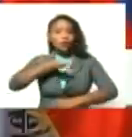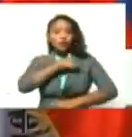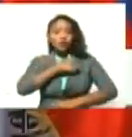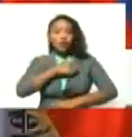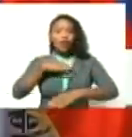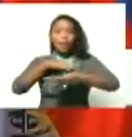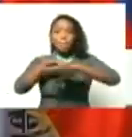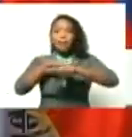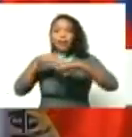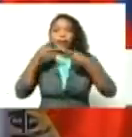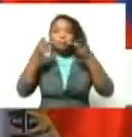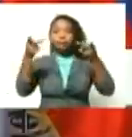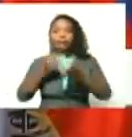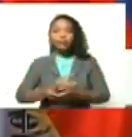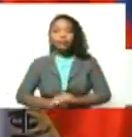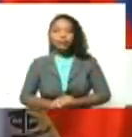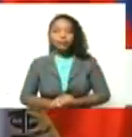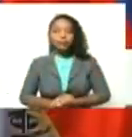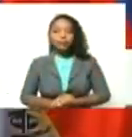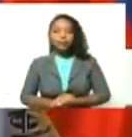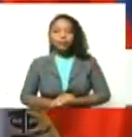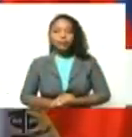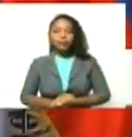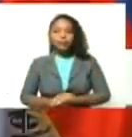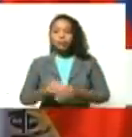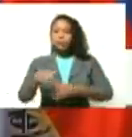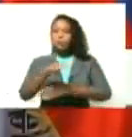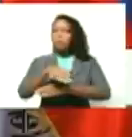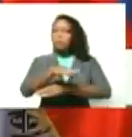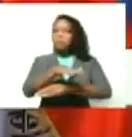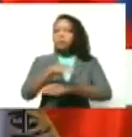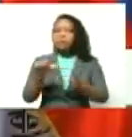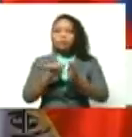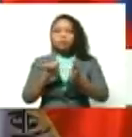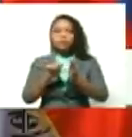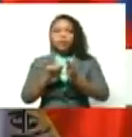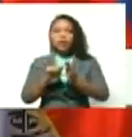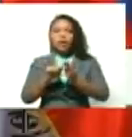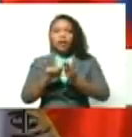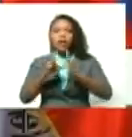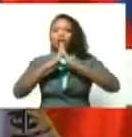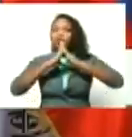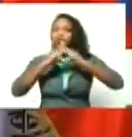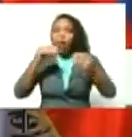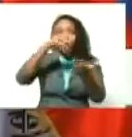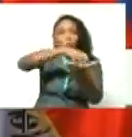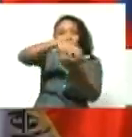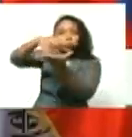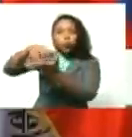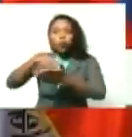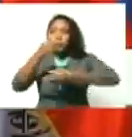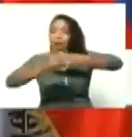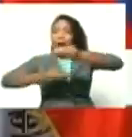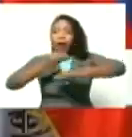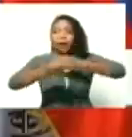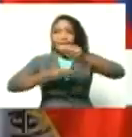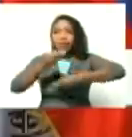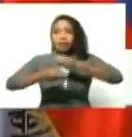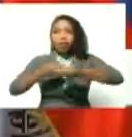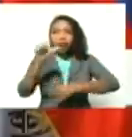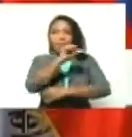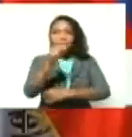el Ministerio Público, en donde en todos los estados se han conformado desde la